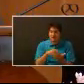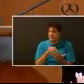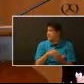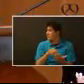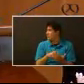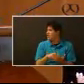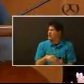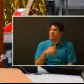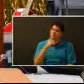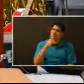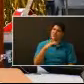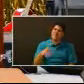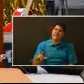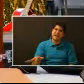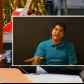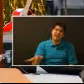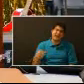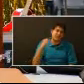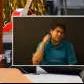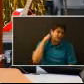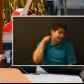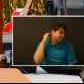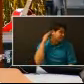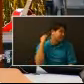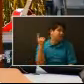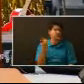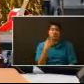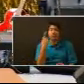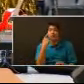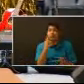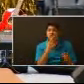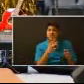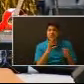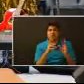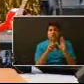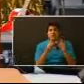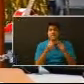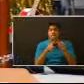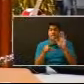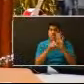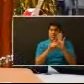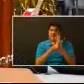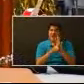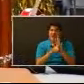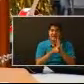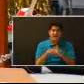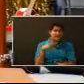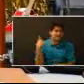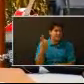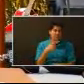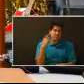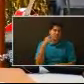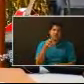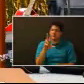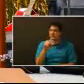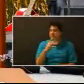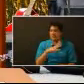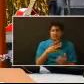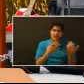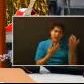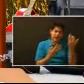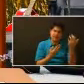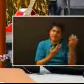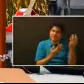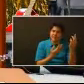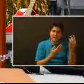los amargados, los perseguidos, todos aquellos que no tenían esperanza y que